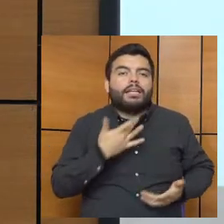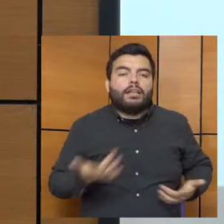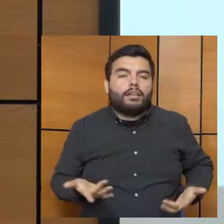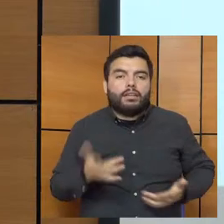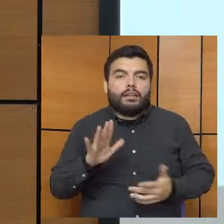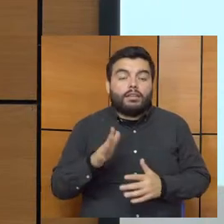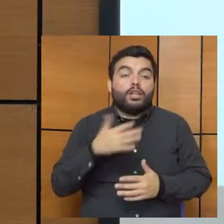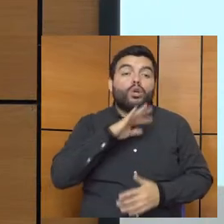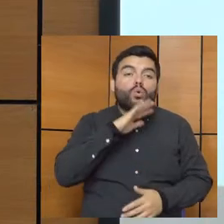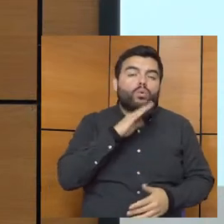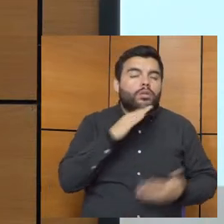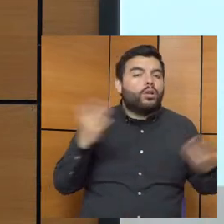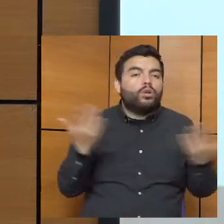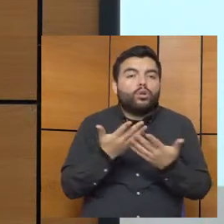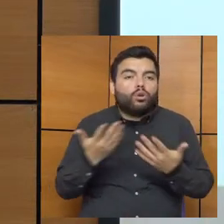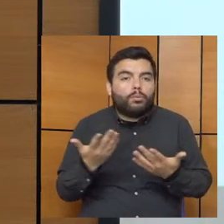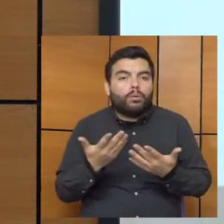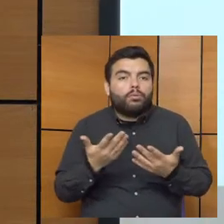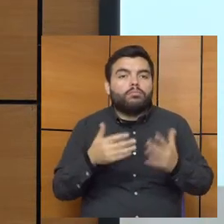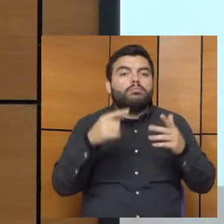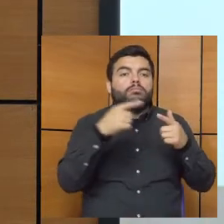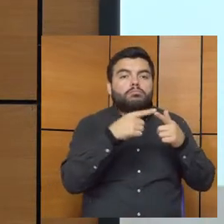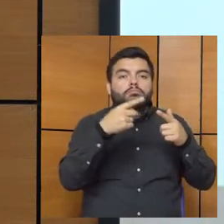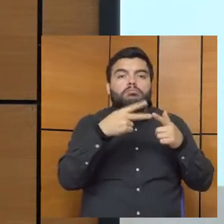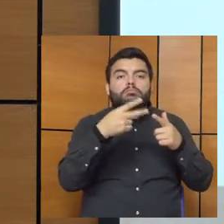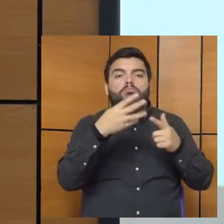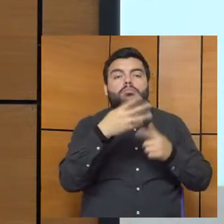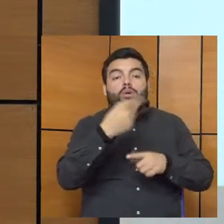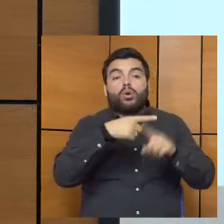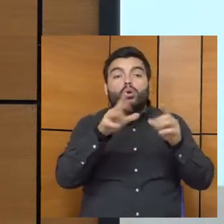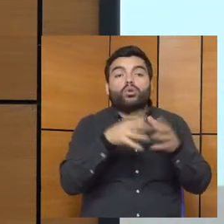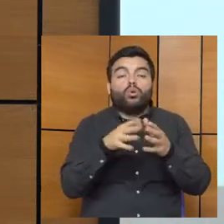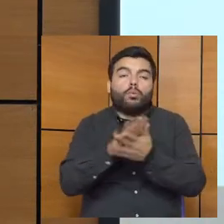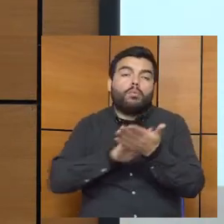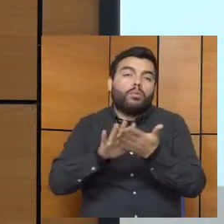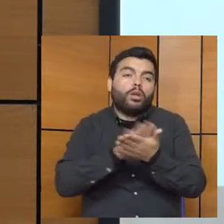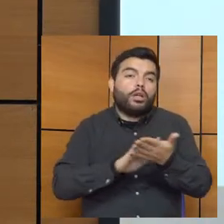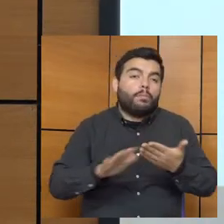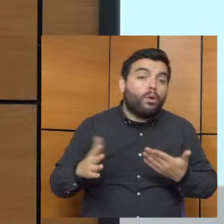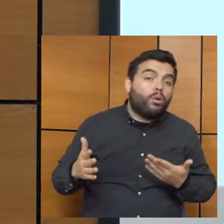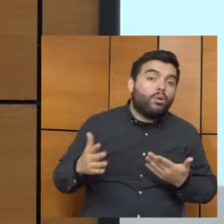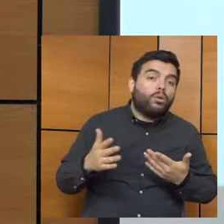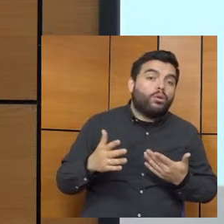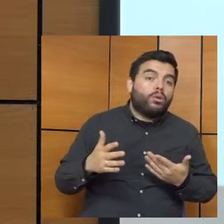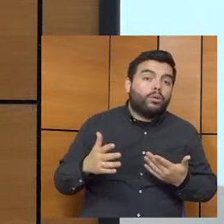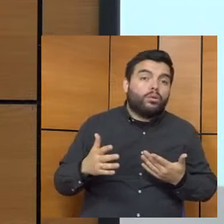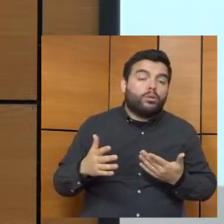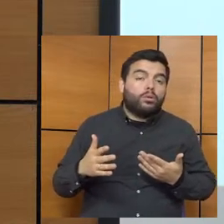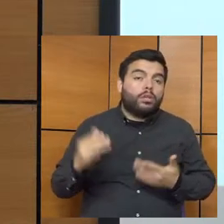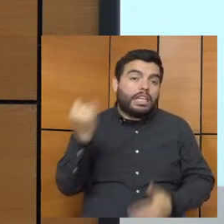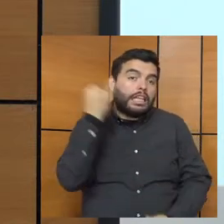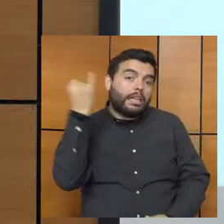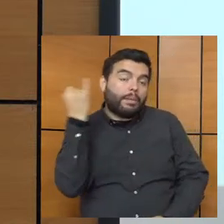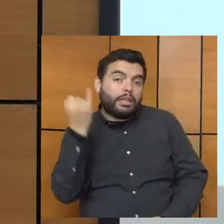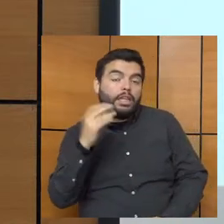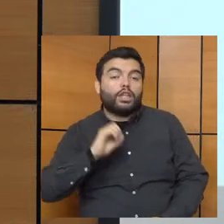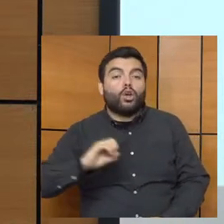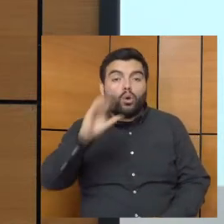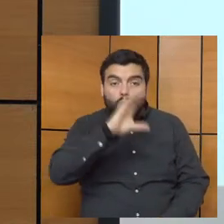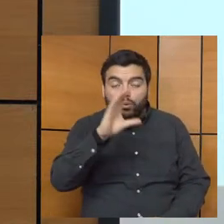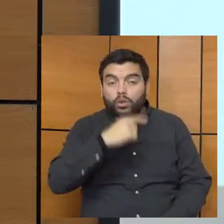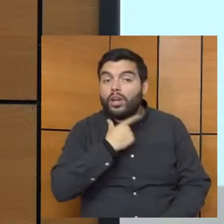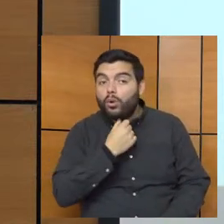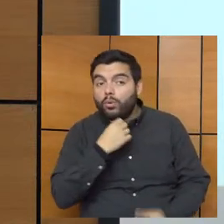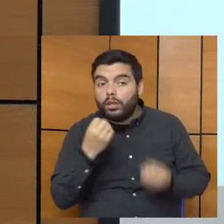esa capacidad de usarlo. ¿Y cómo podríamos hacerlo? Puesto de ejemplo, también podríamos pensar en el otro grupo, el grupo que es más activo. Fíjense que las